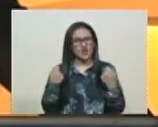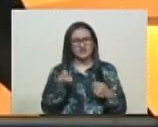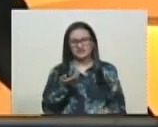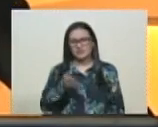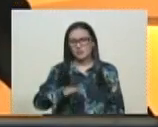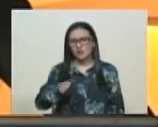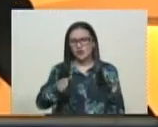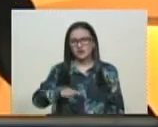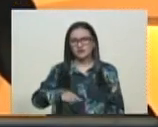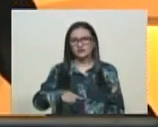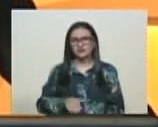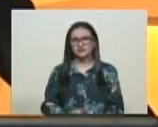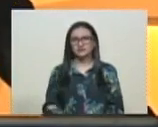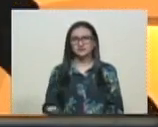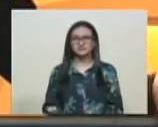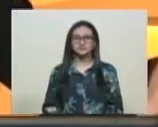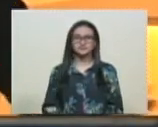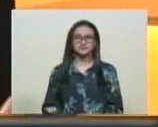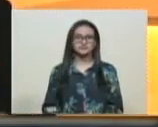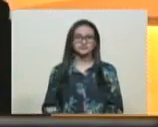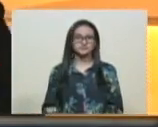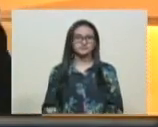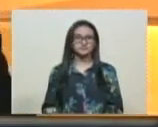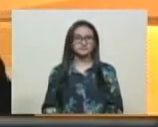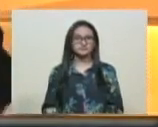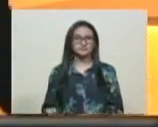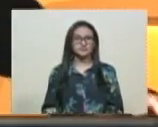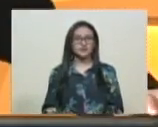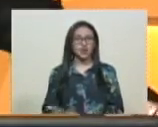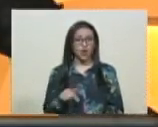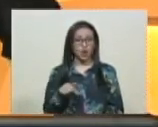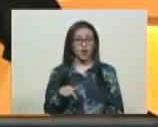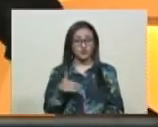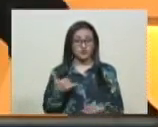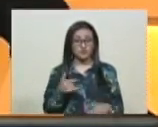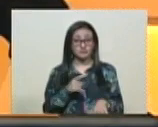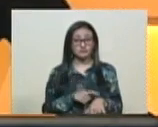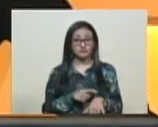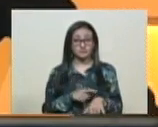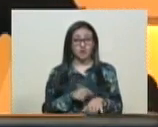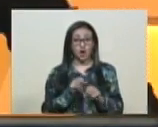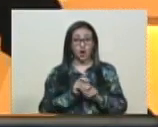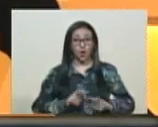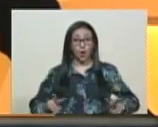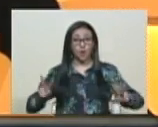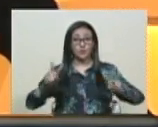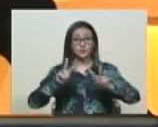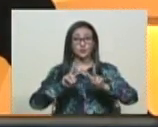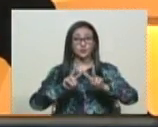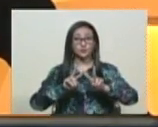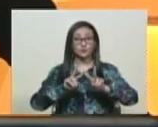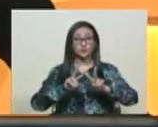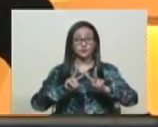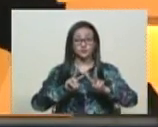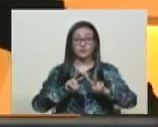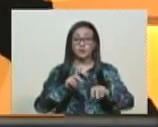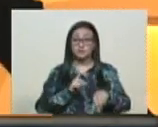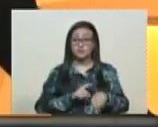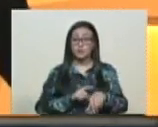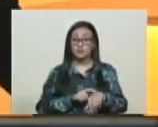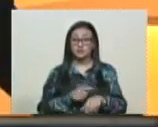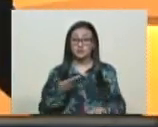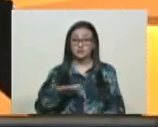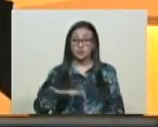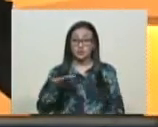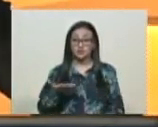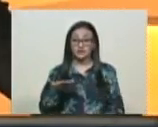muerte. Hoy han pasado cosas extraordinarias en las Naciones Unidas. Un dictador que